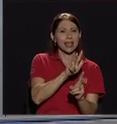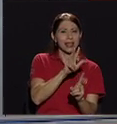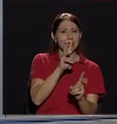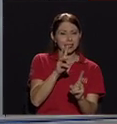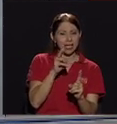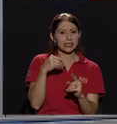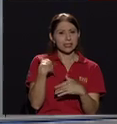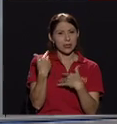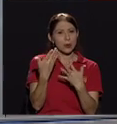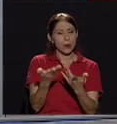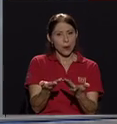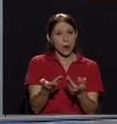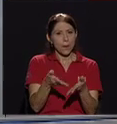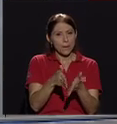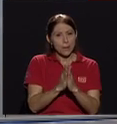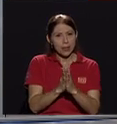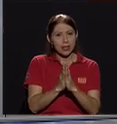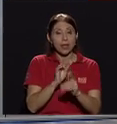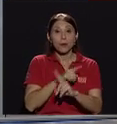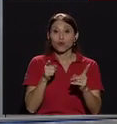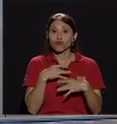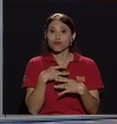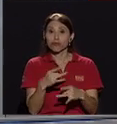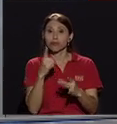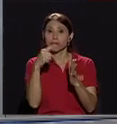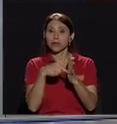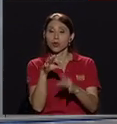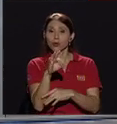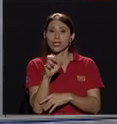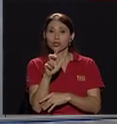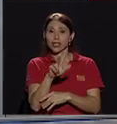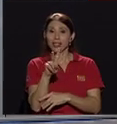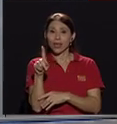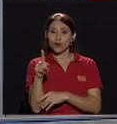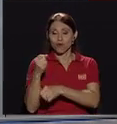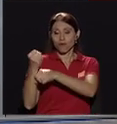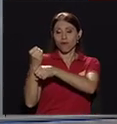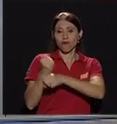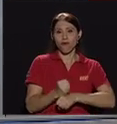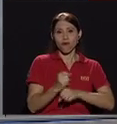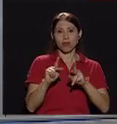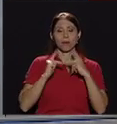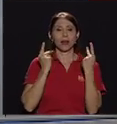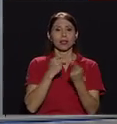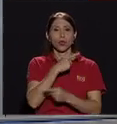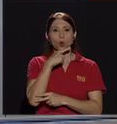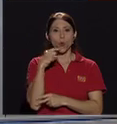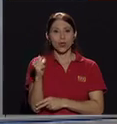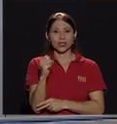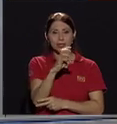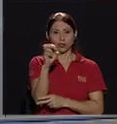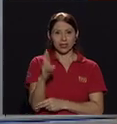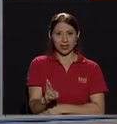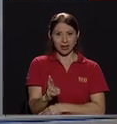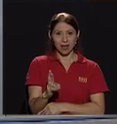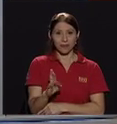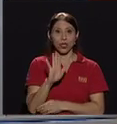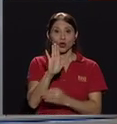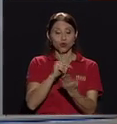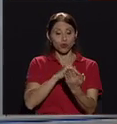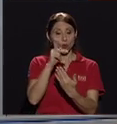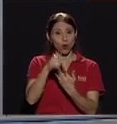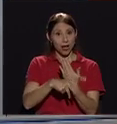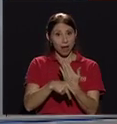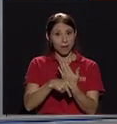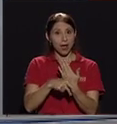es interesante porque en 1931 se funda el Partido Comunista en Costa Rica, que incluye en su programa